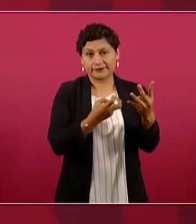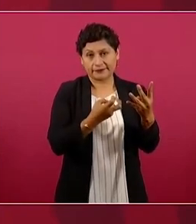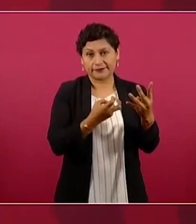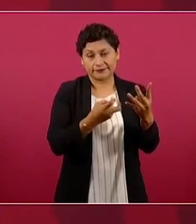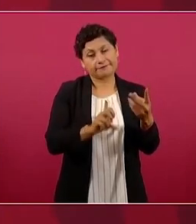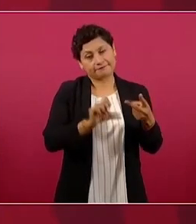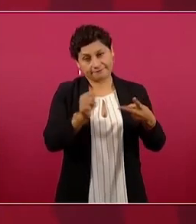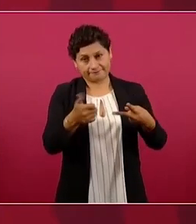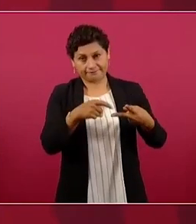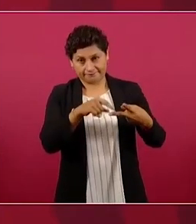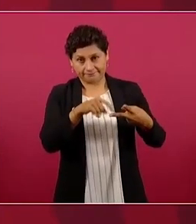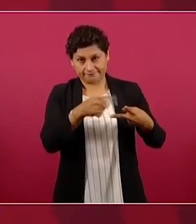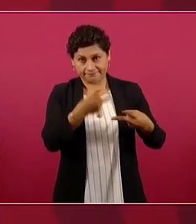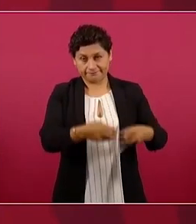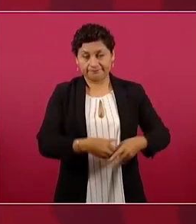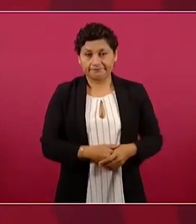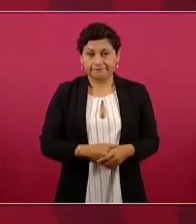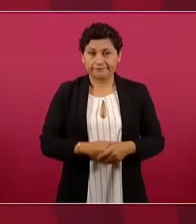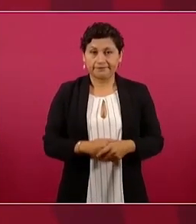la otra parte.